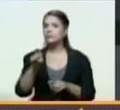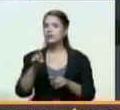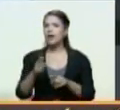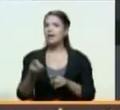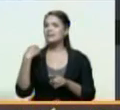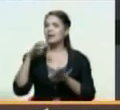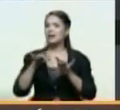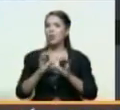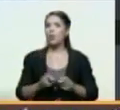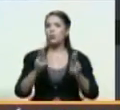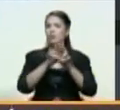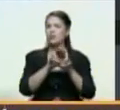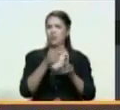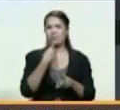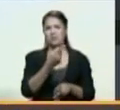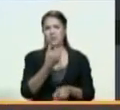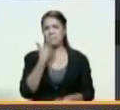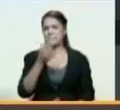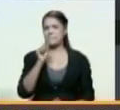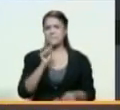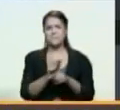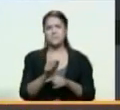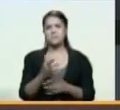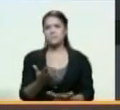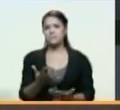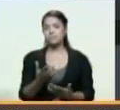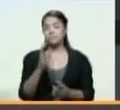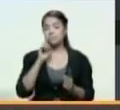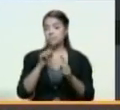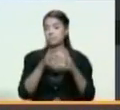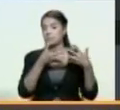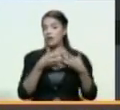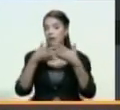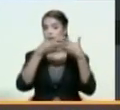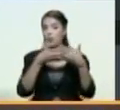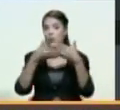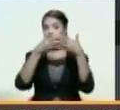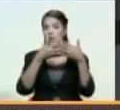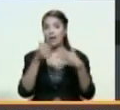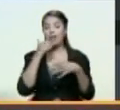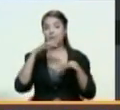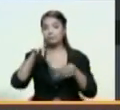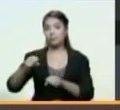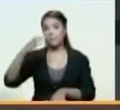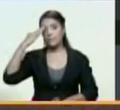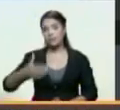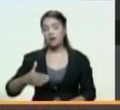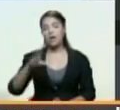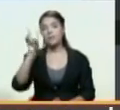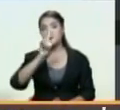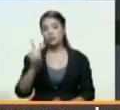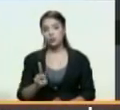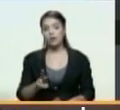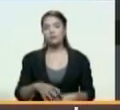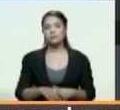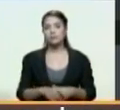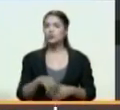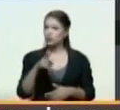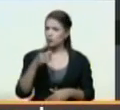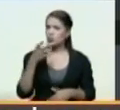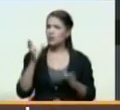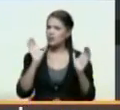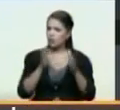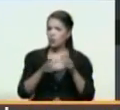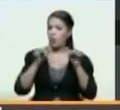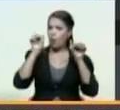pasados criticó las, se puede decir, las intenciones de Estados Unidos de una intervención militar en Venezuela. Usted tuvo la reunión